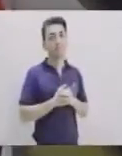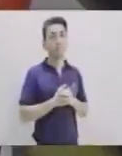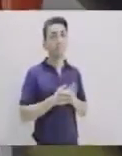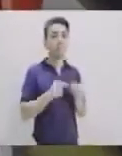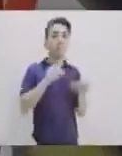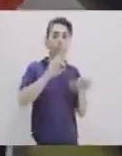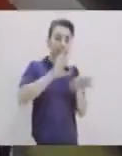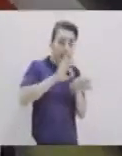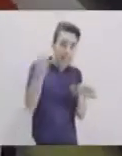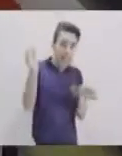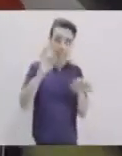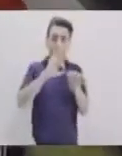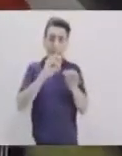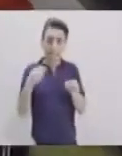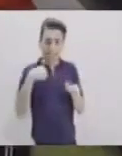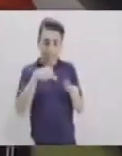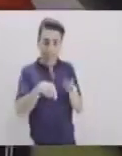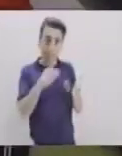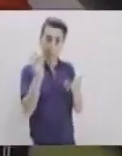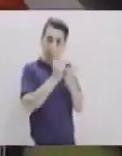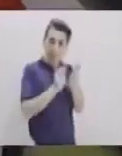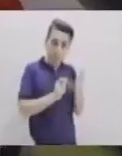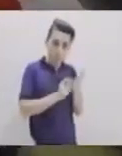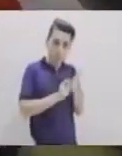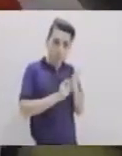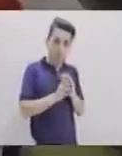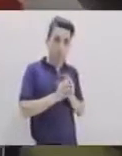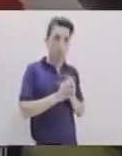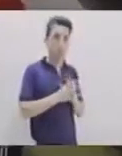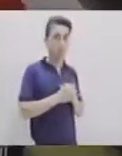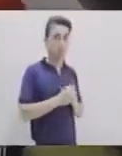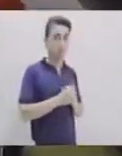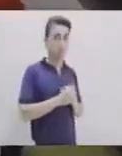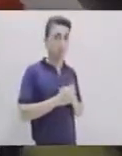quitar las partes de nuestro diseño.